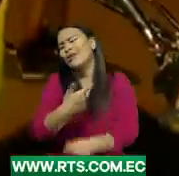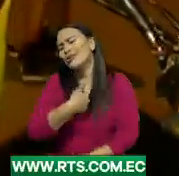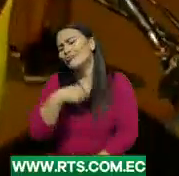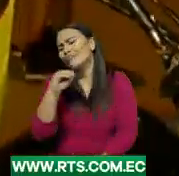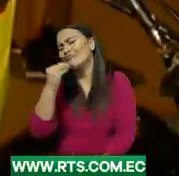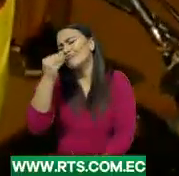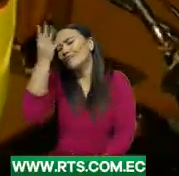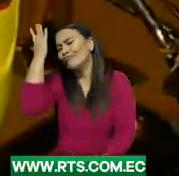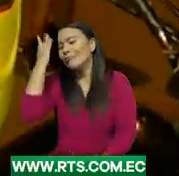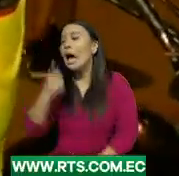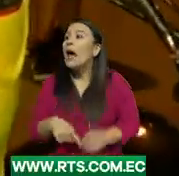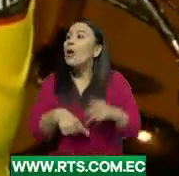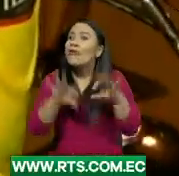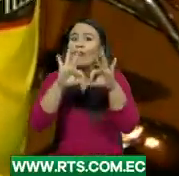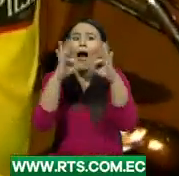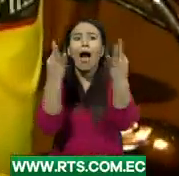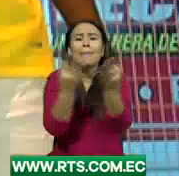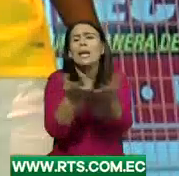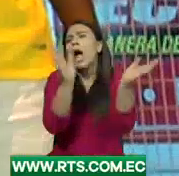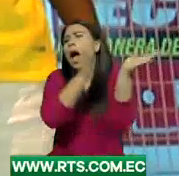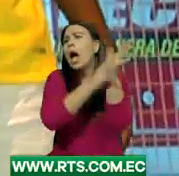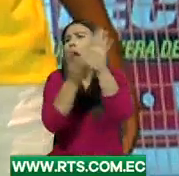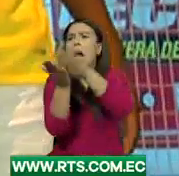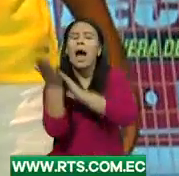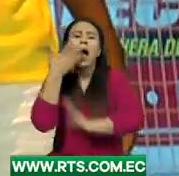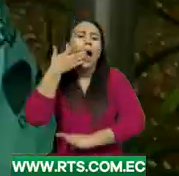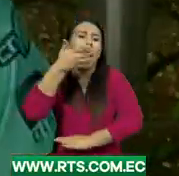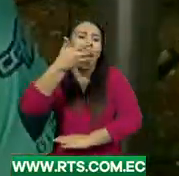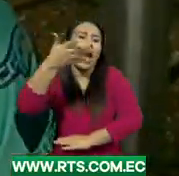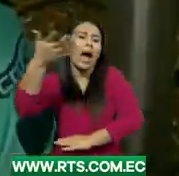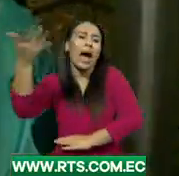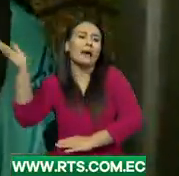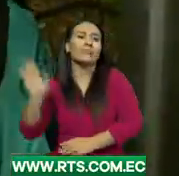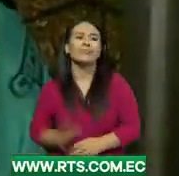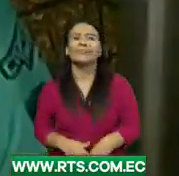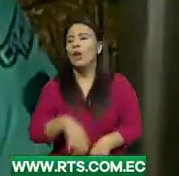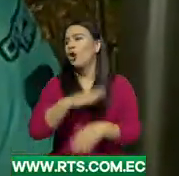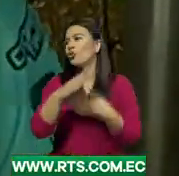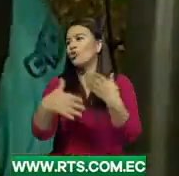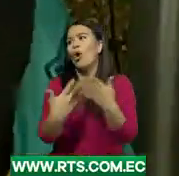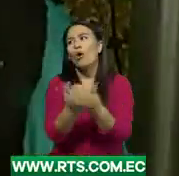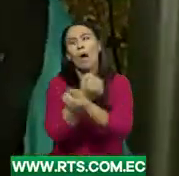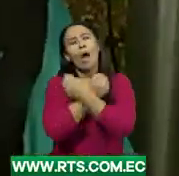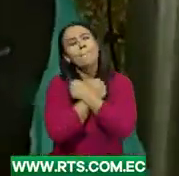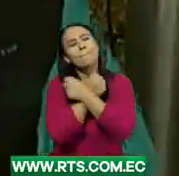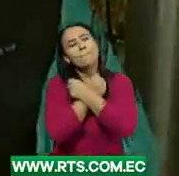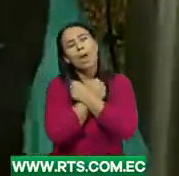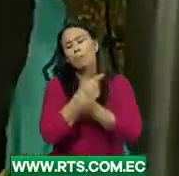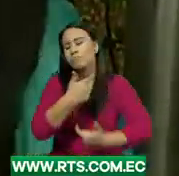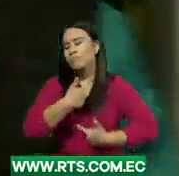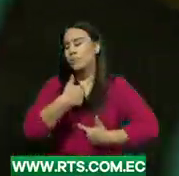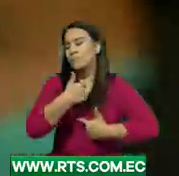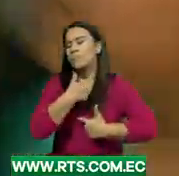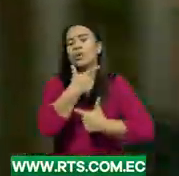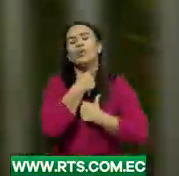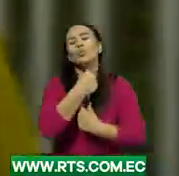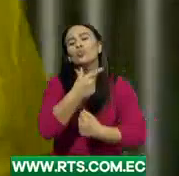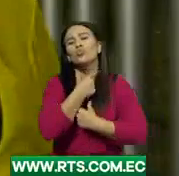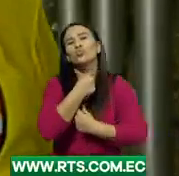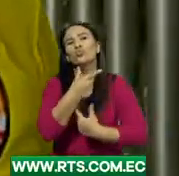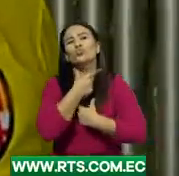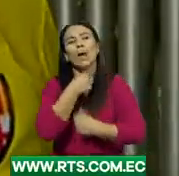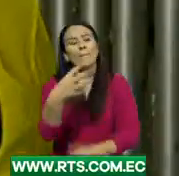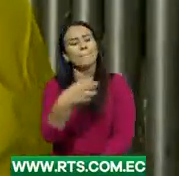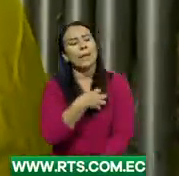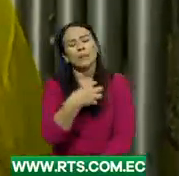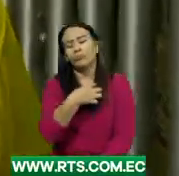Familias enteras estuvieron cantándole a su equipo. Todo un amor para mí. ¿Y usted? También, toda la vida con mi